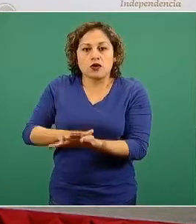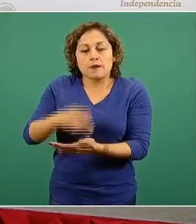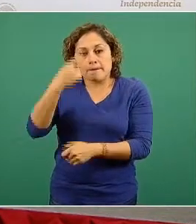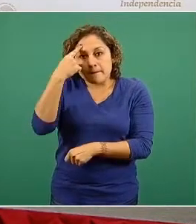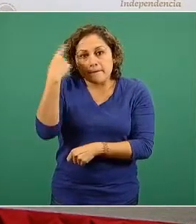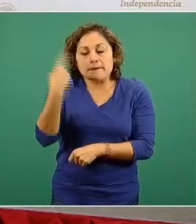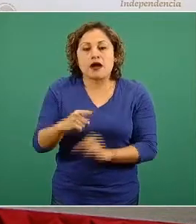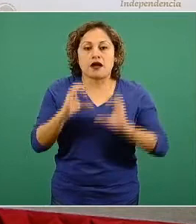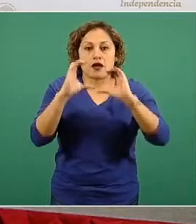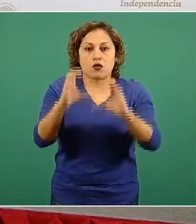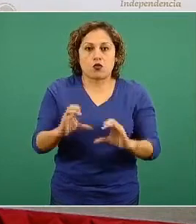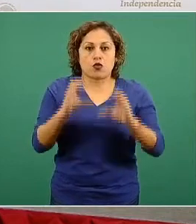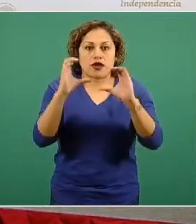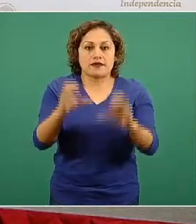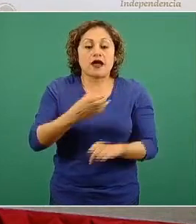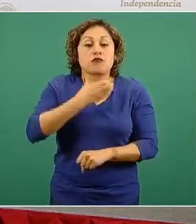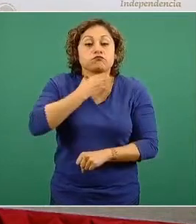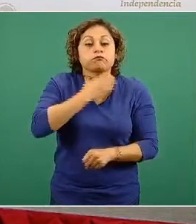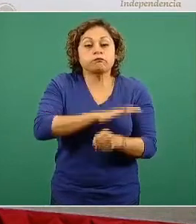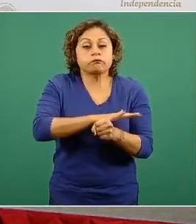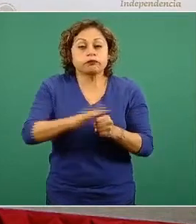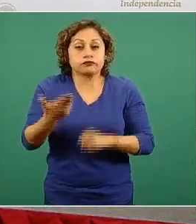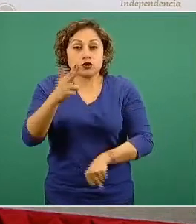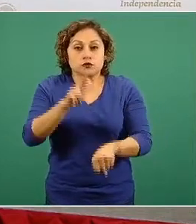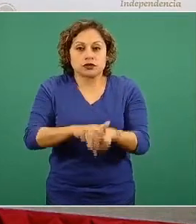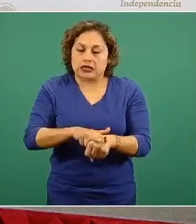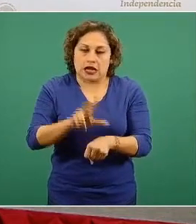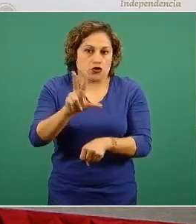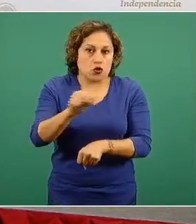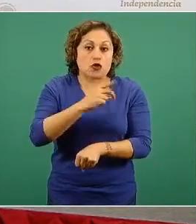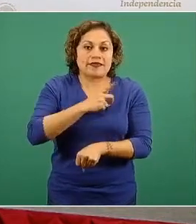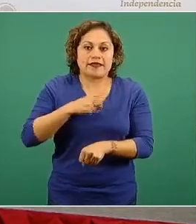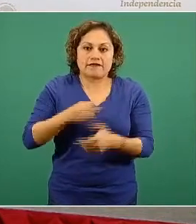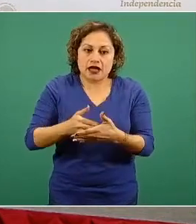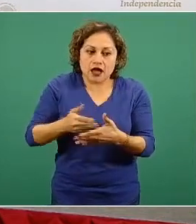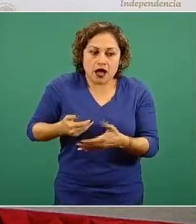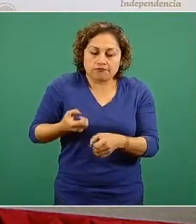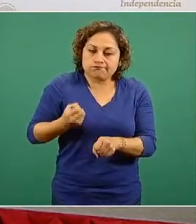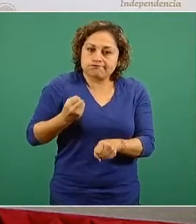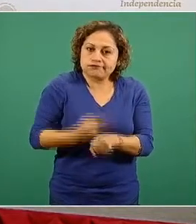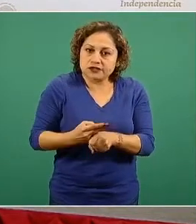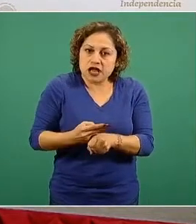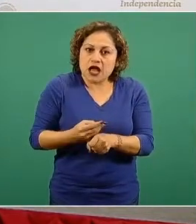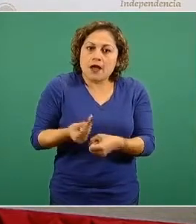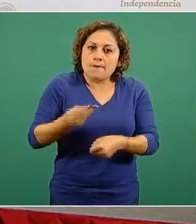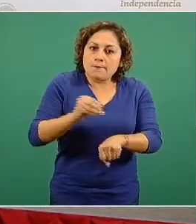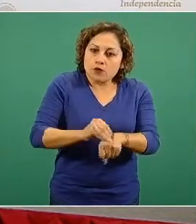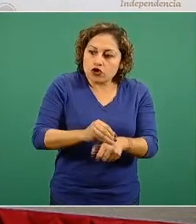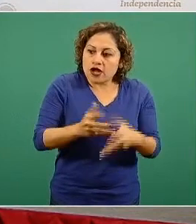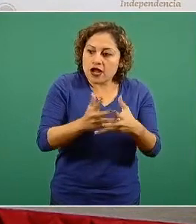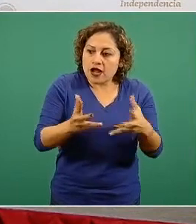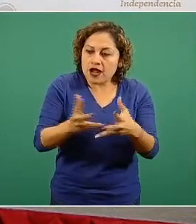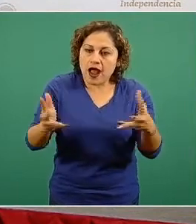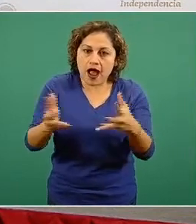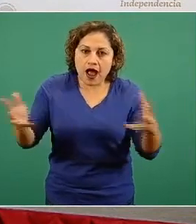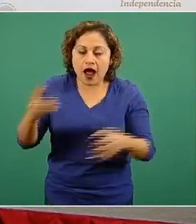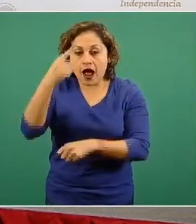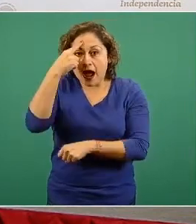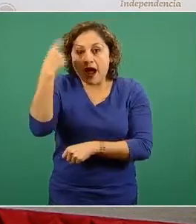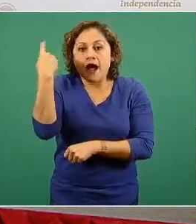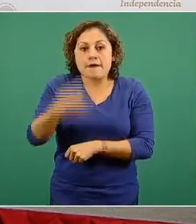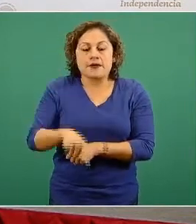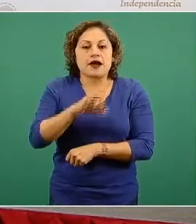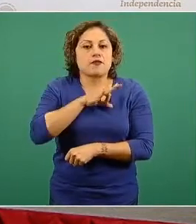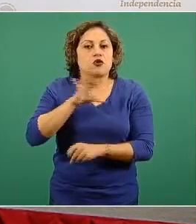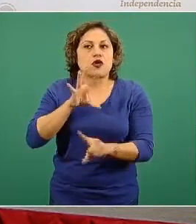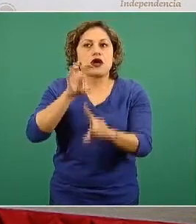no siempre se puede lograr en función de lo ideal, que sería siempre poder tener un 30% de disponibilidad. Es